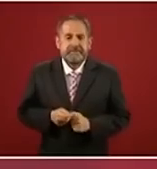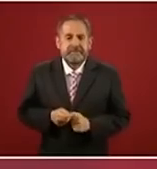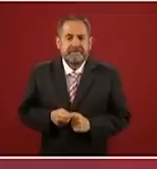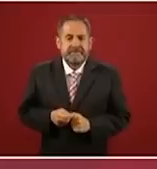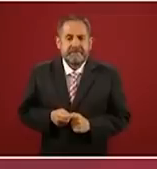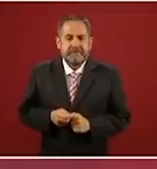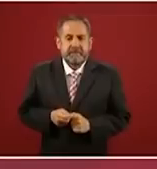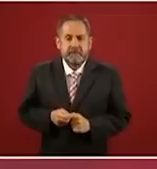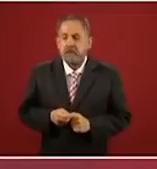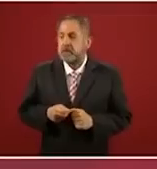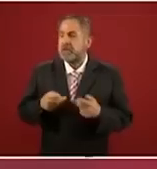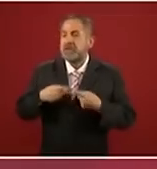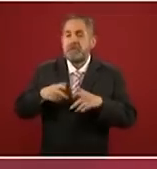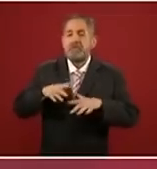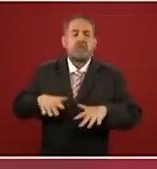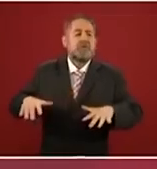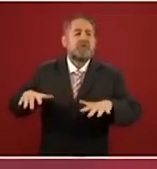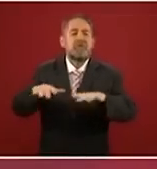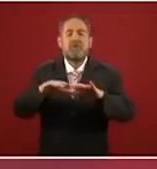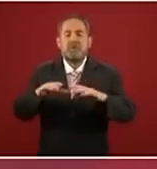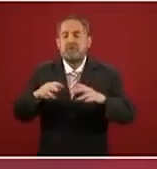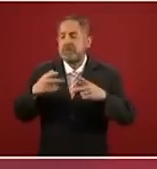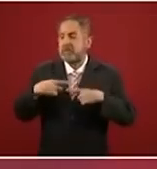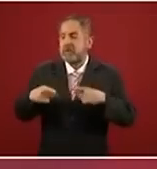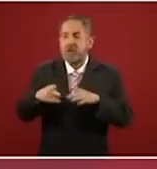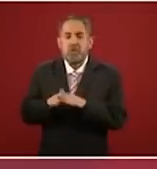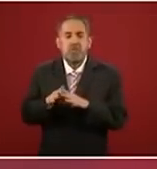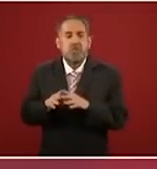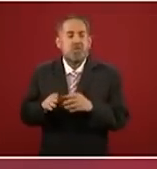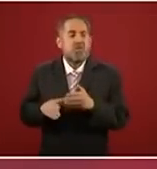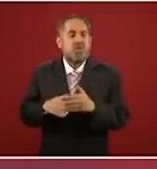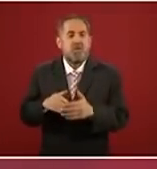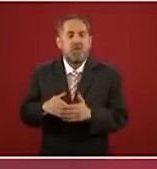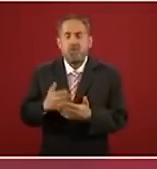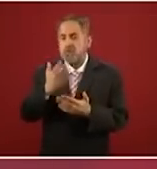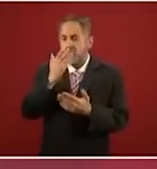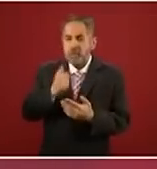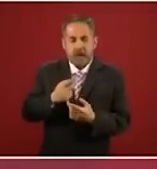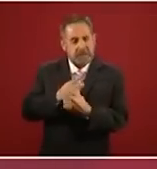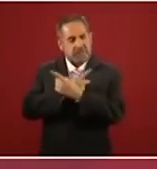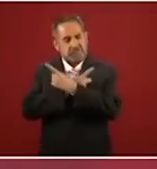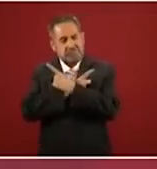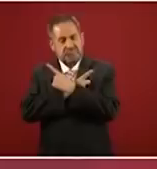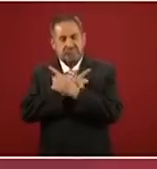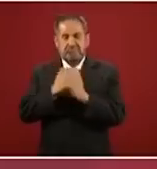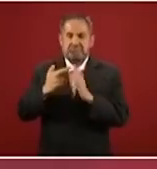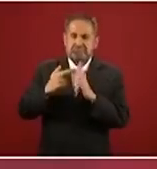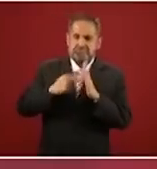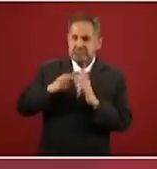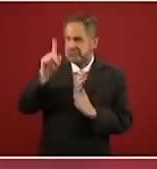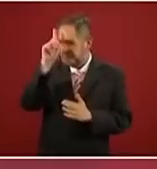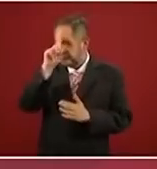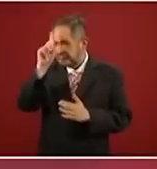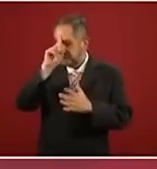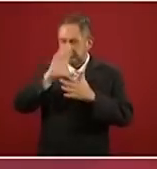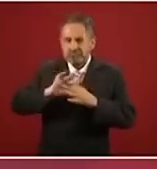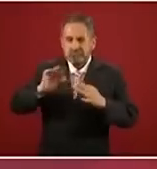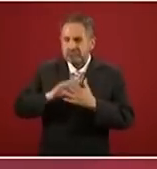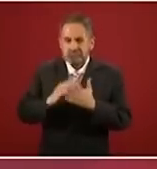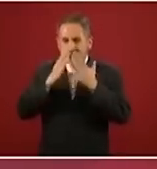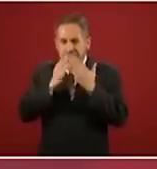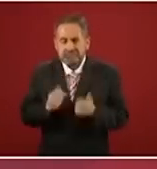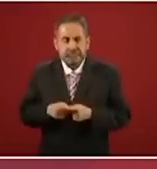como la sociedad se ha venido constituyendo carente de valores en una sociedad consumista